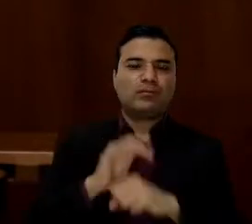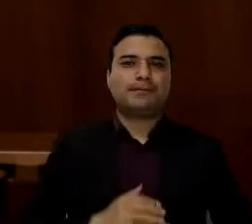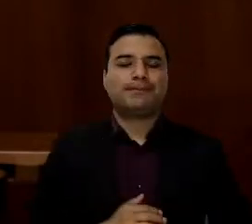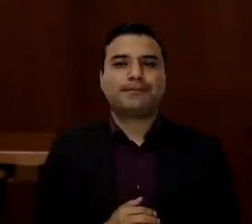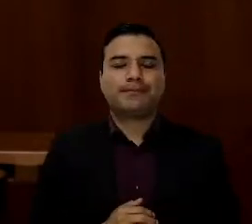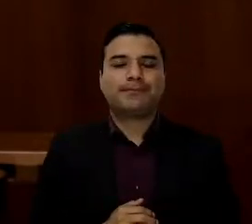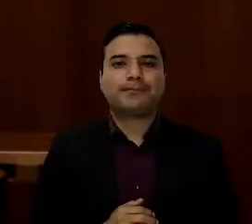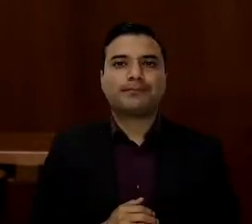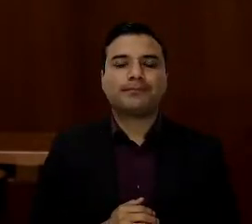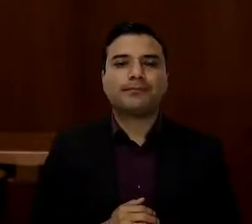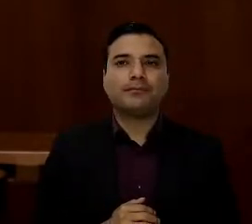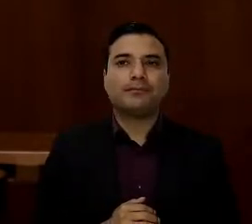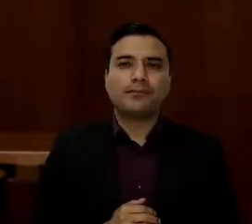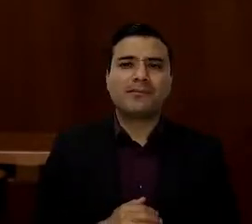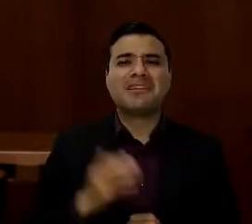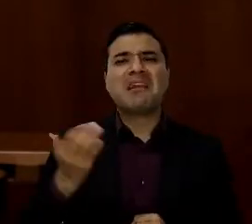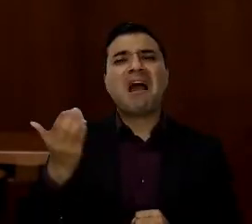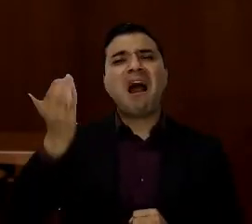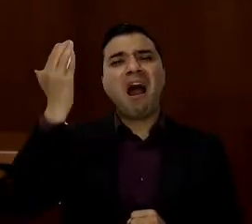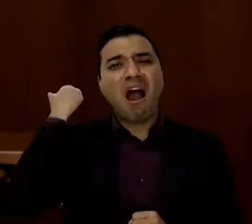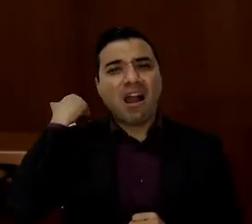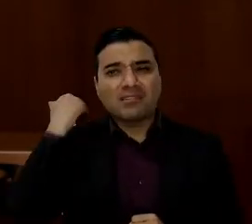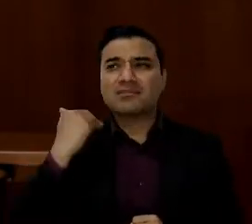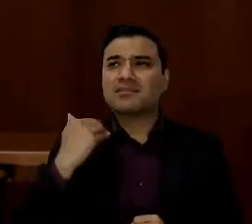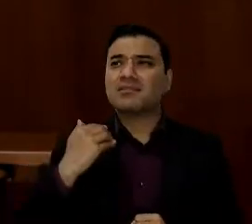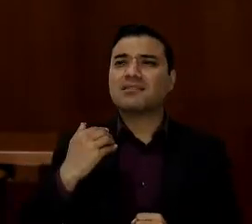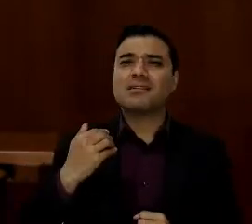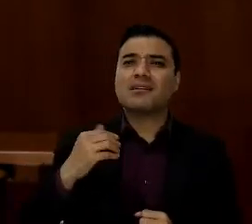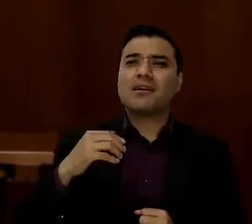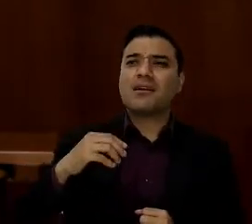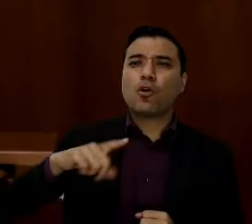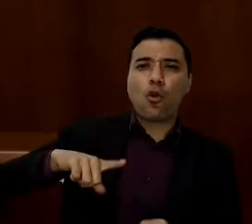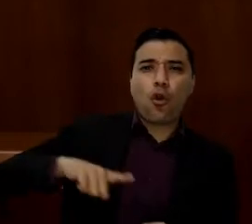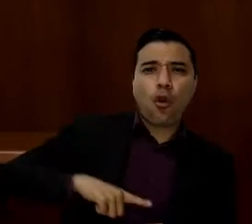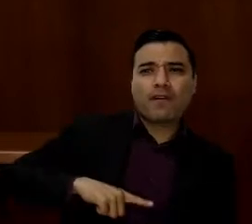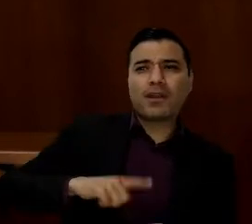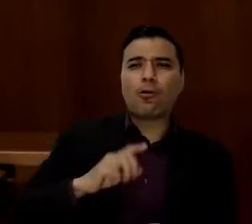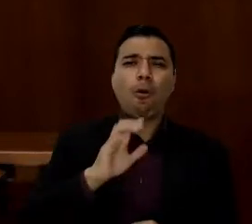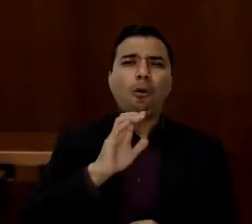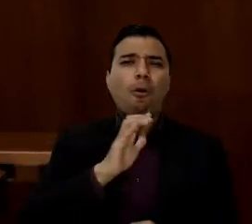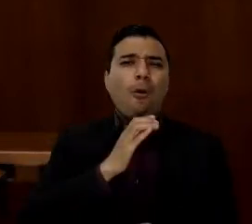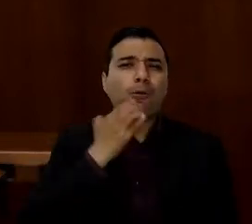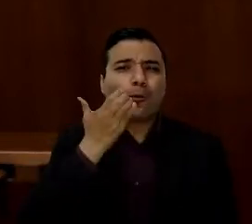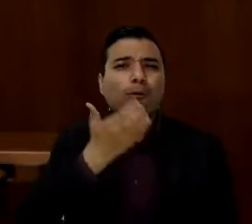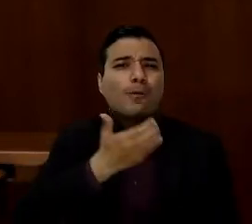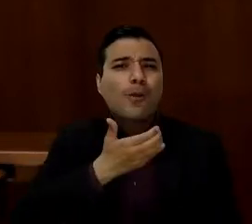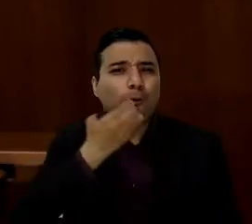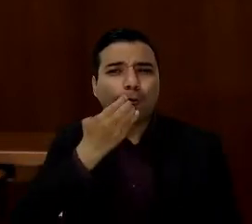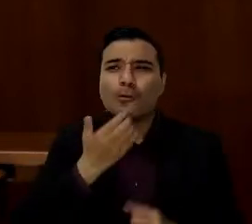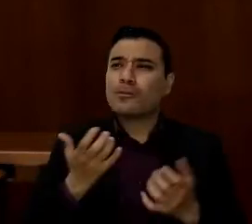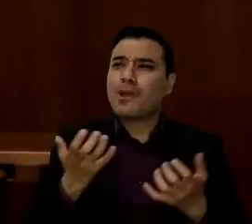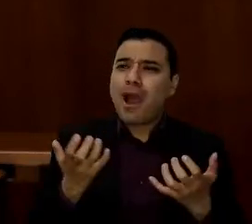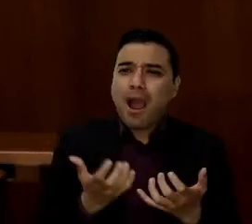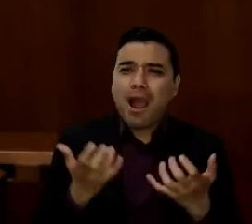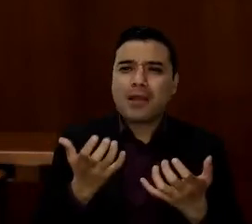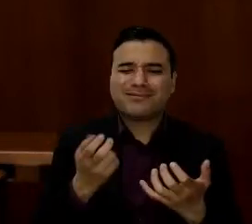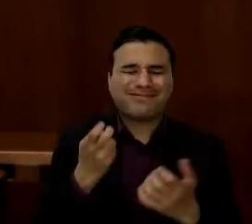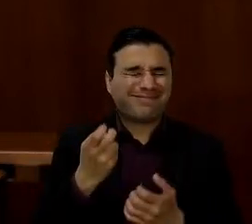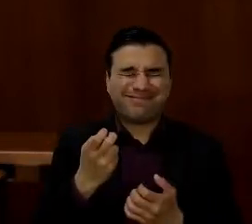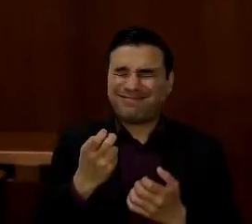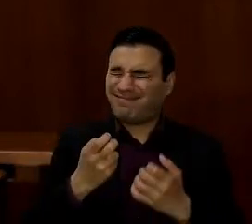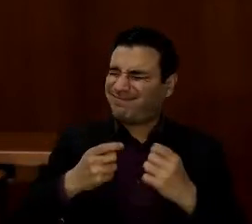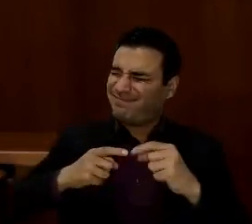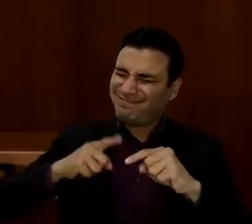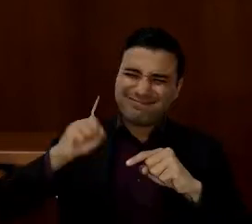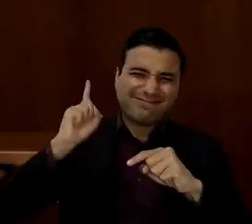que se deje de utilizar viejas prácticas que lo único que hacen es manchar y seguir